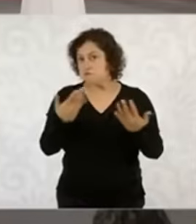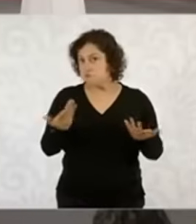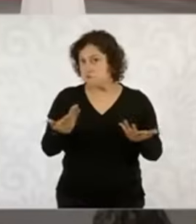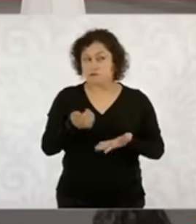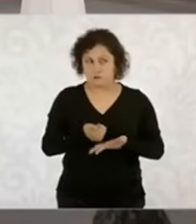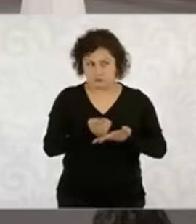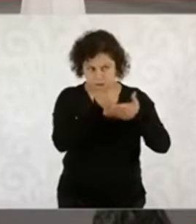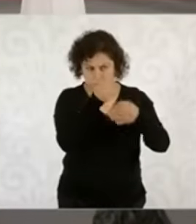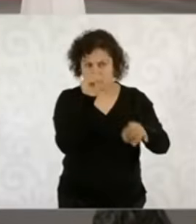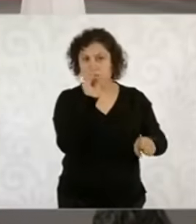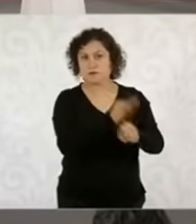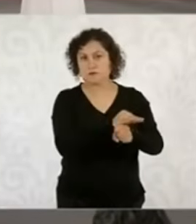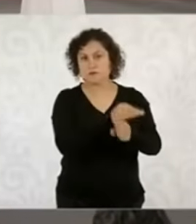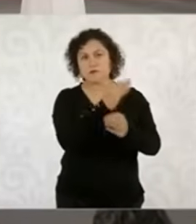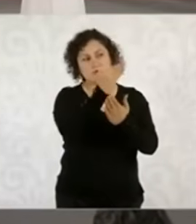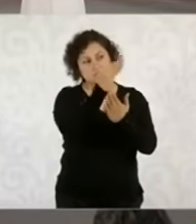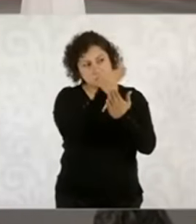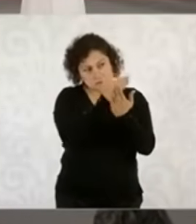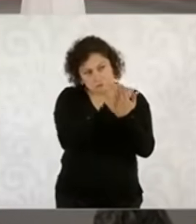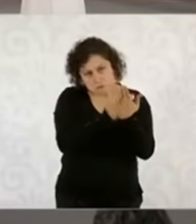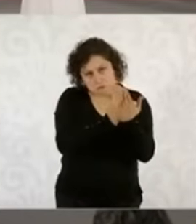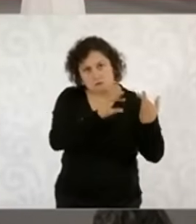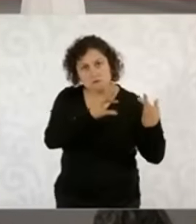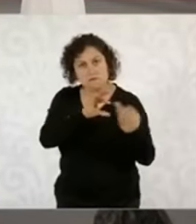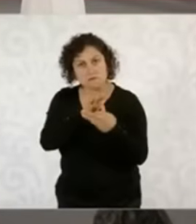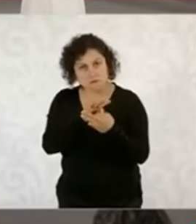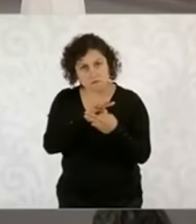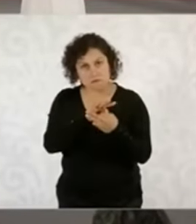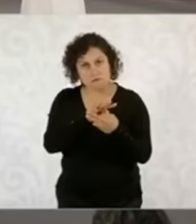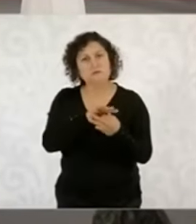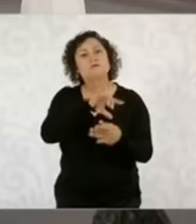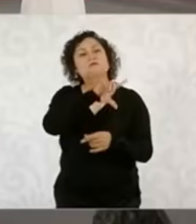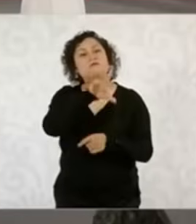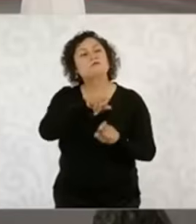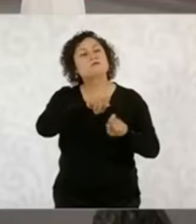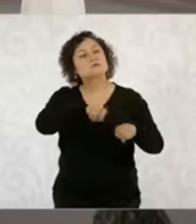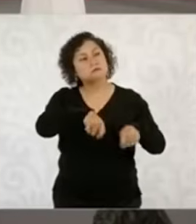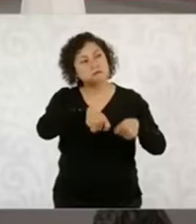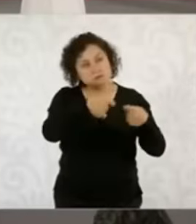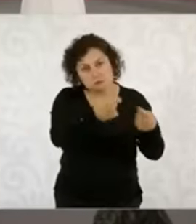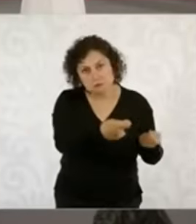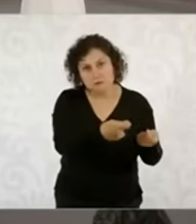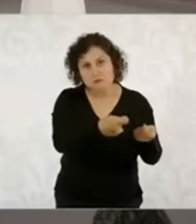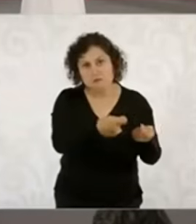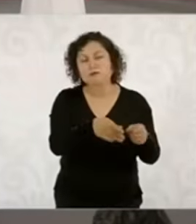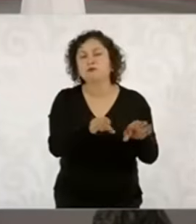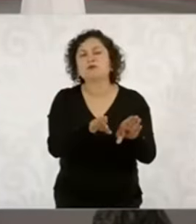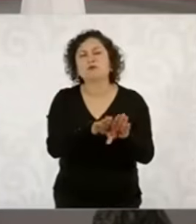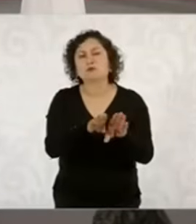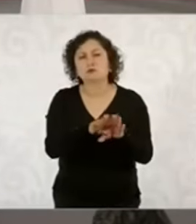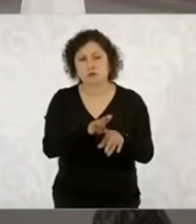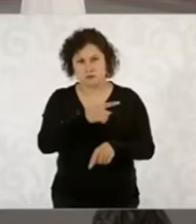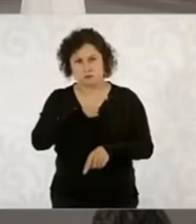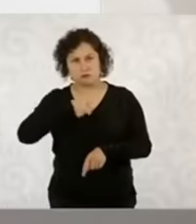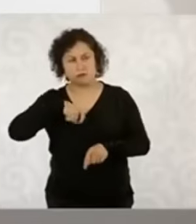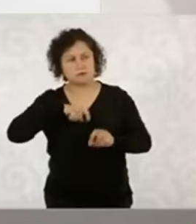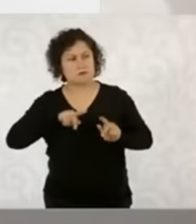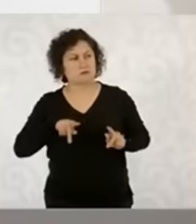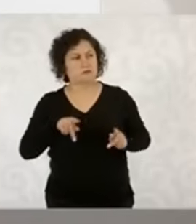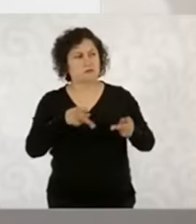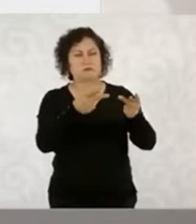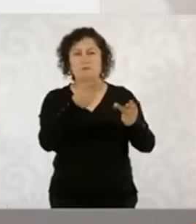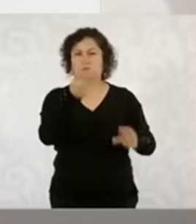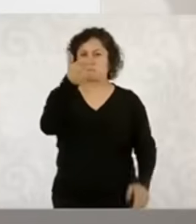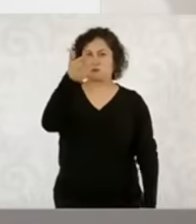entonces estamos planteando que la puedan adquirir a un precio muy económico, valor en libros,